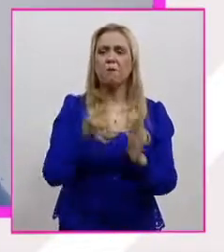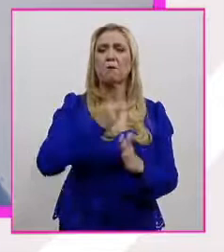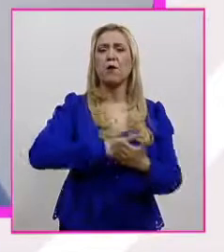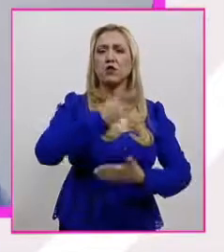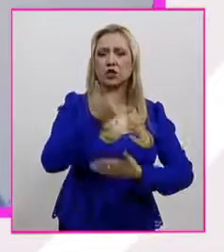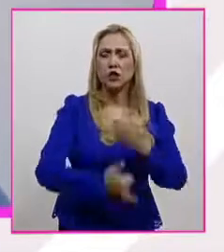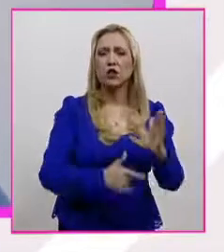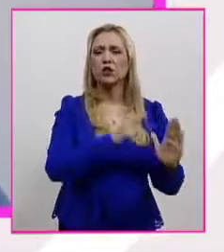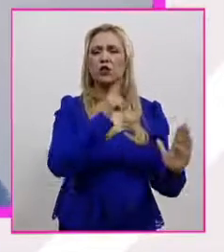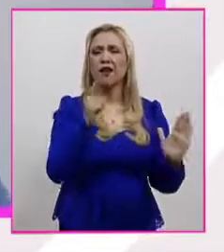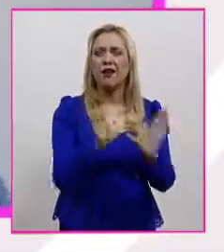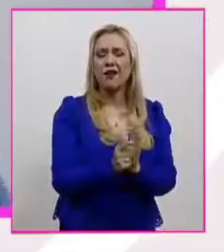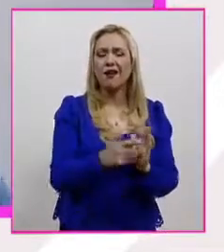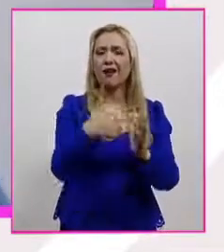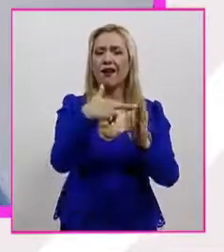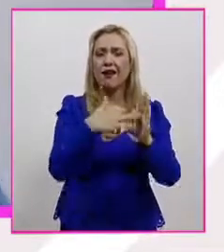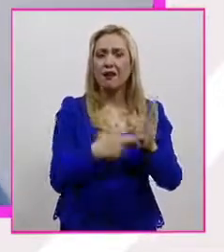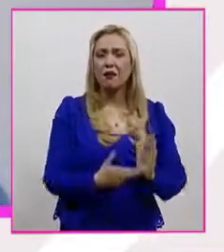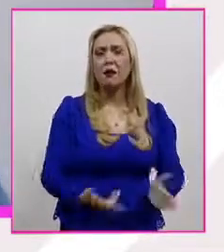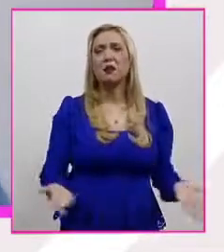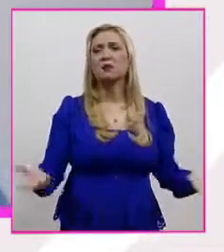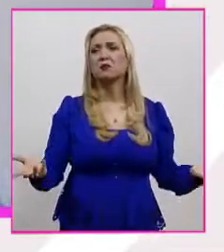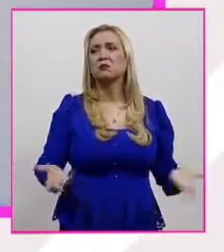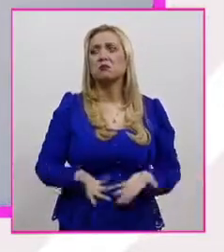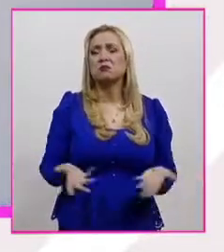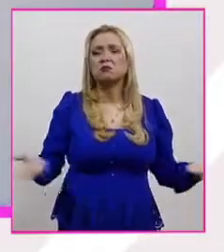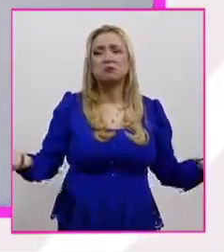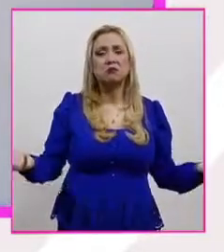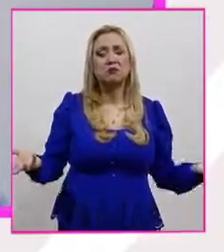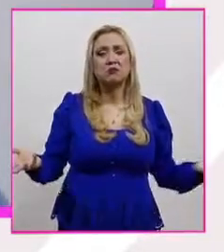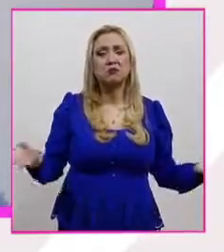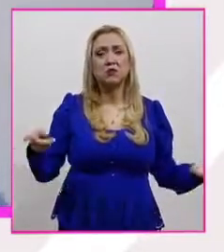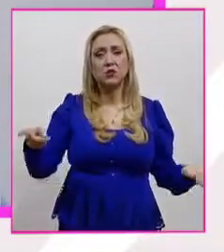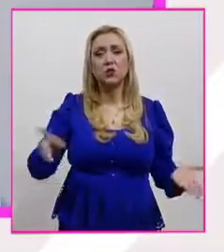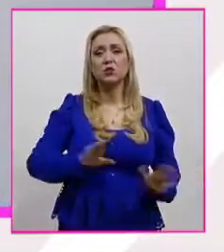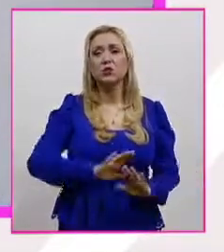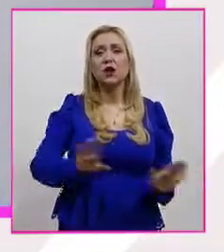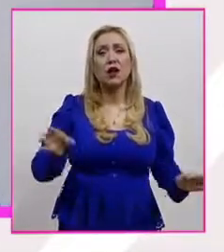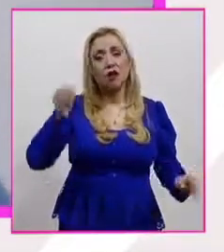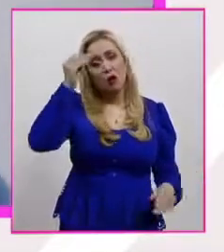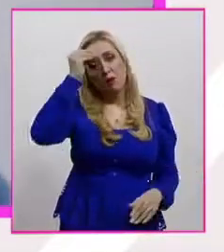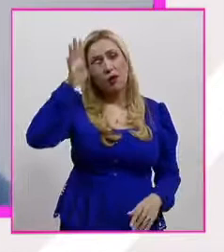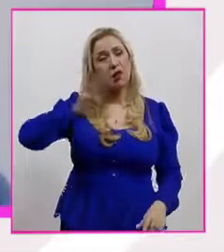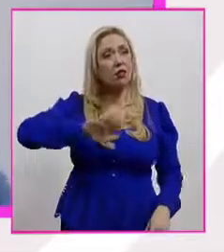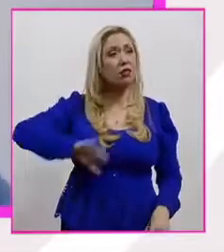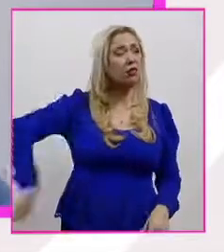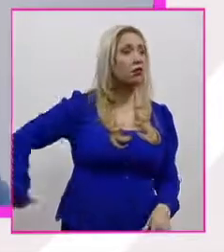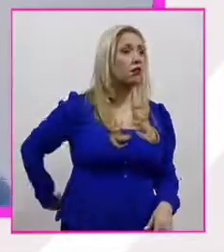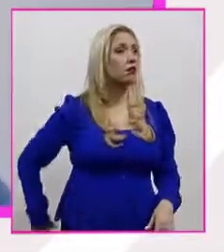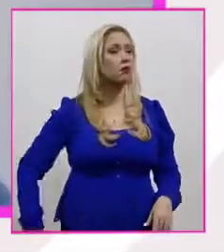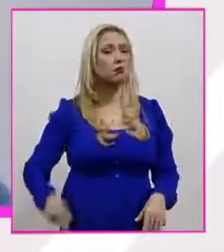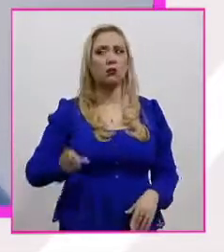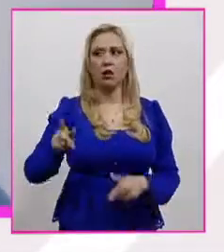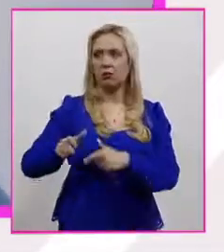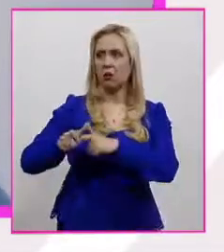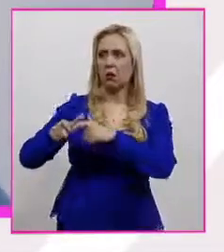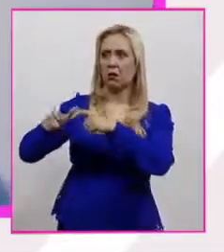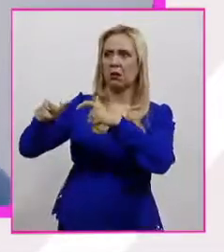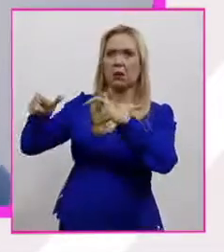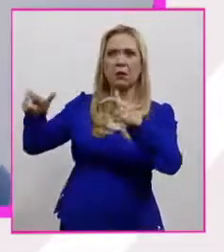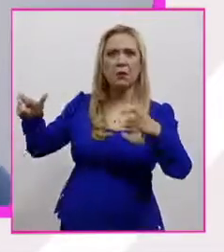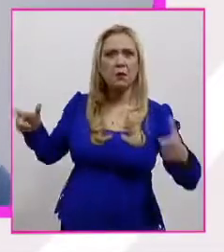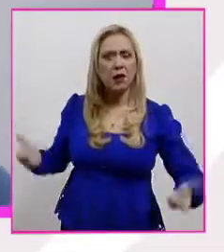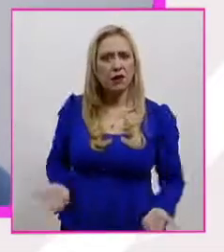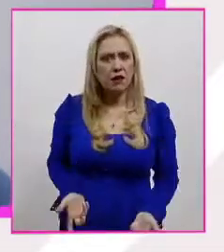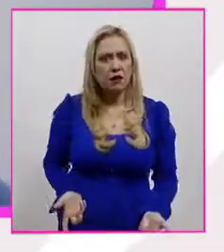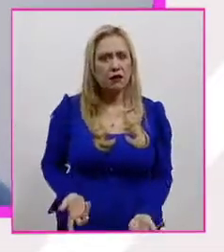o sea, lo que niegas te está llevando, lo estás superando. Y creo que eso es algo de lo más grave que pasa actualmente con el sistema educativo.